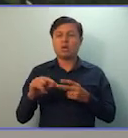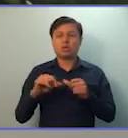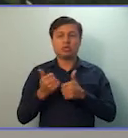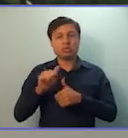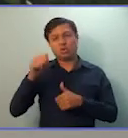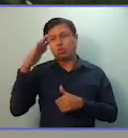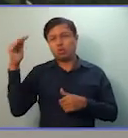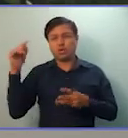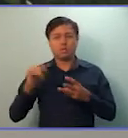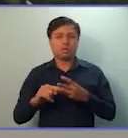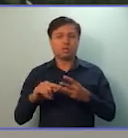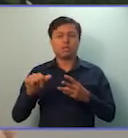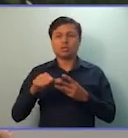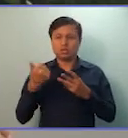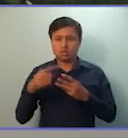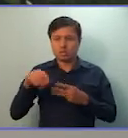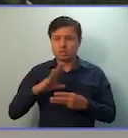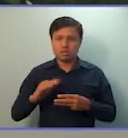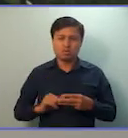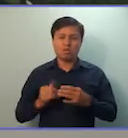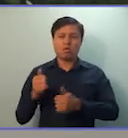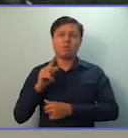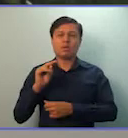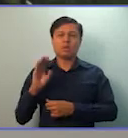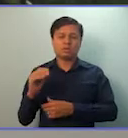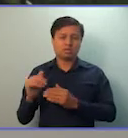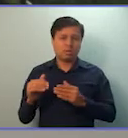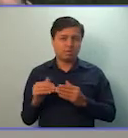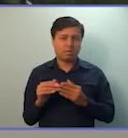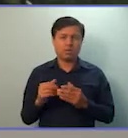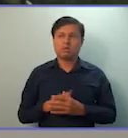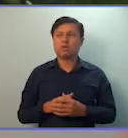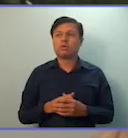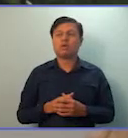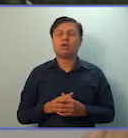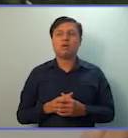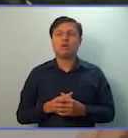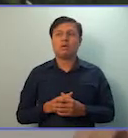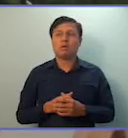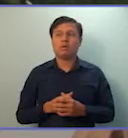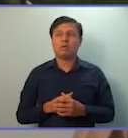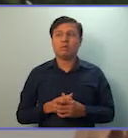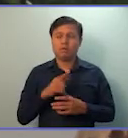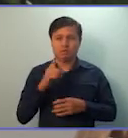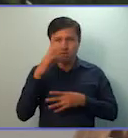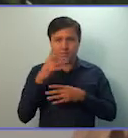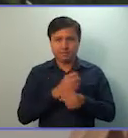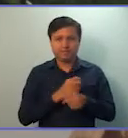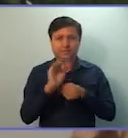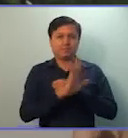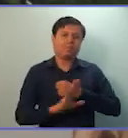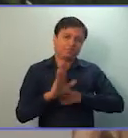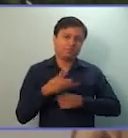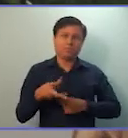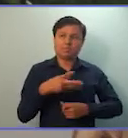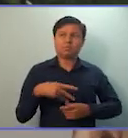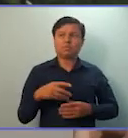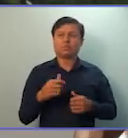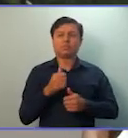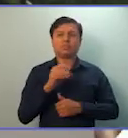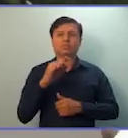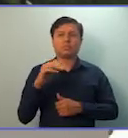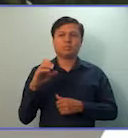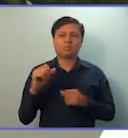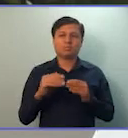internacionales la policía nacional civil pone a disposición casi todo el cuerpo de seguridad para garantizar la seguridad porción de la fuerza armada